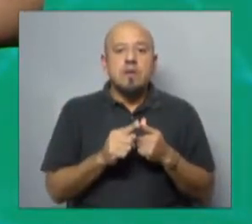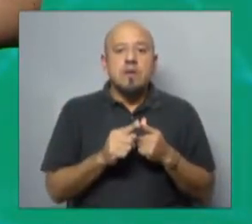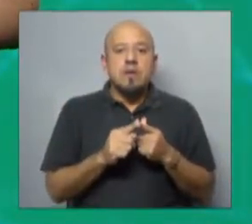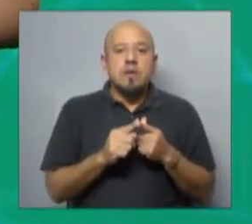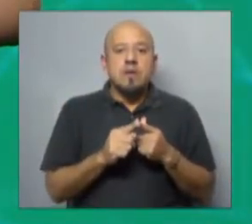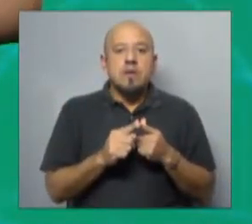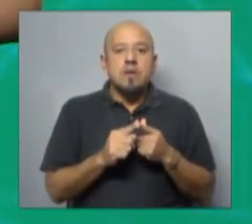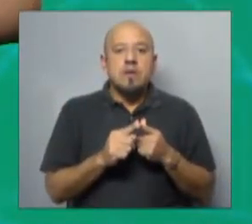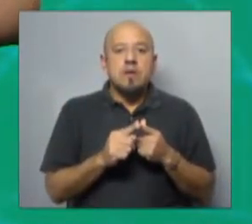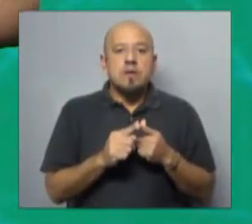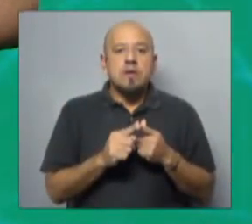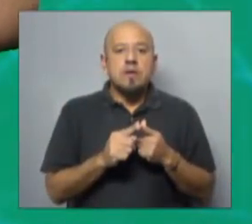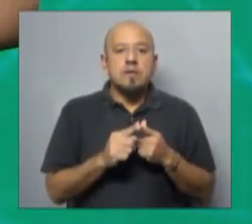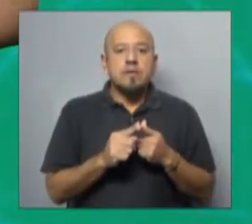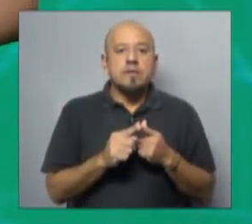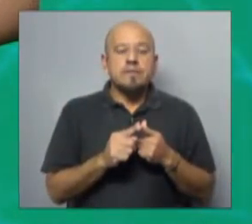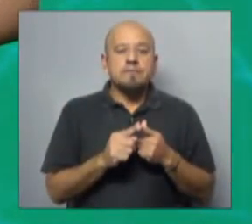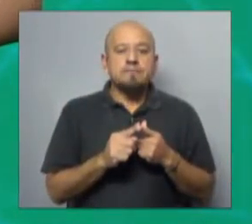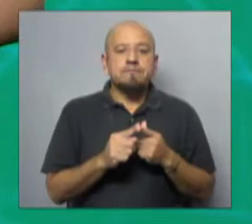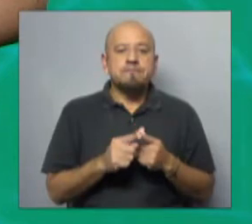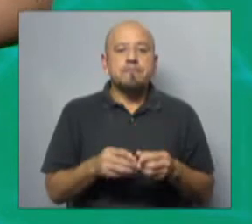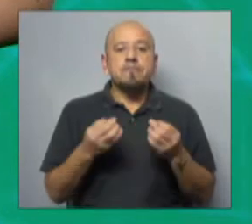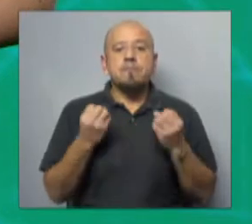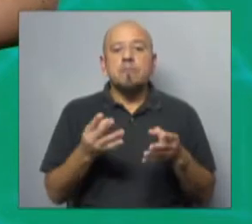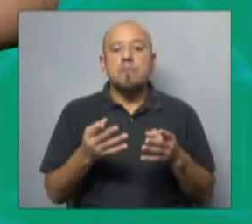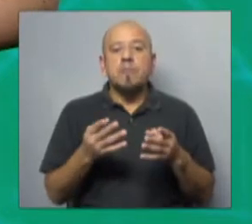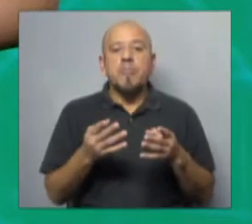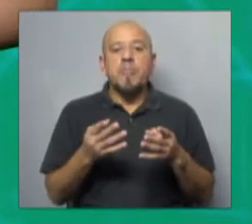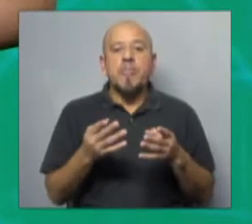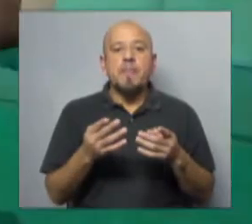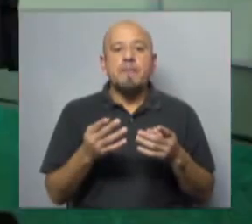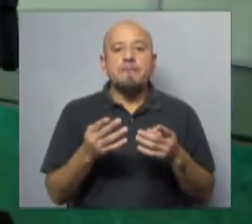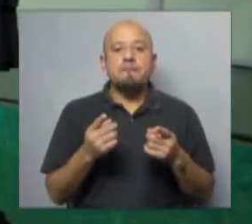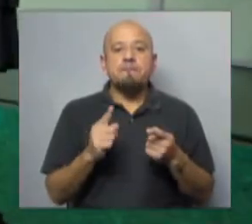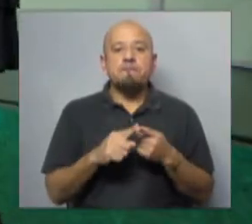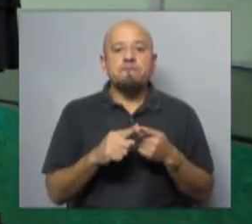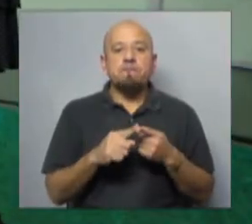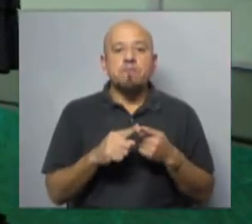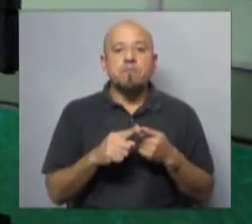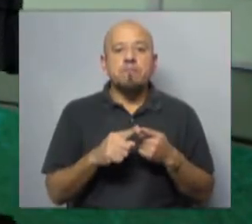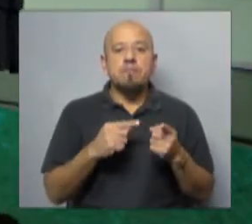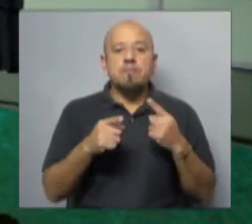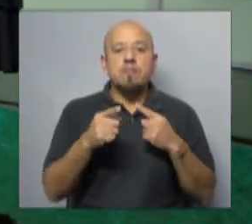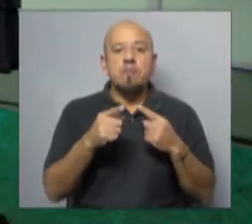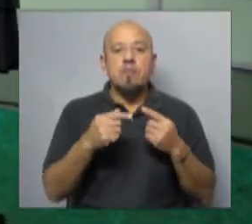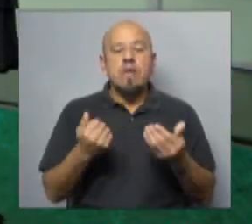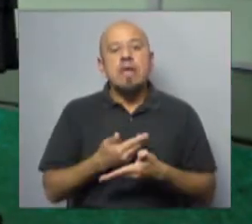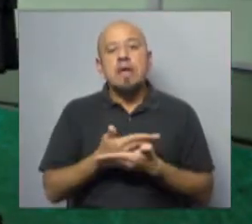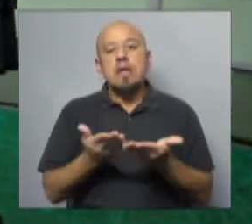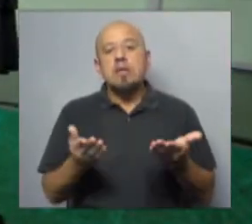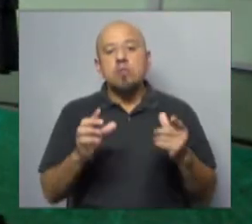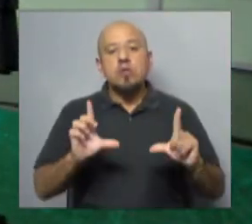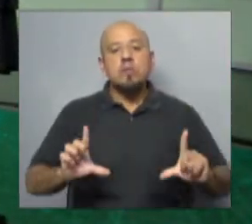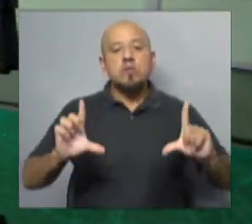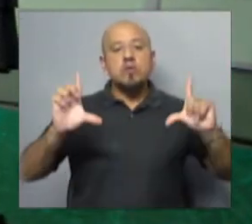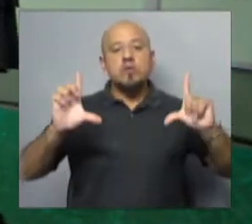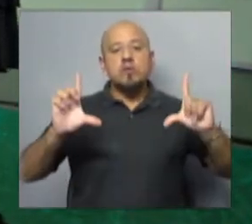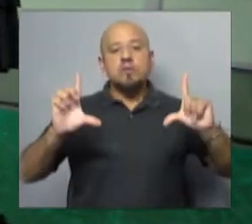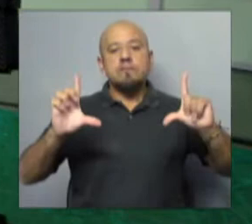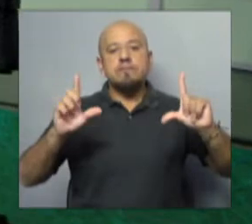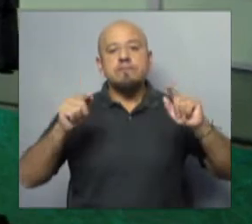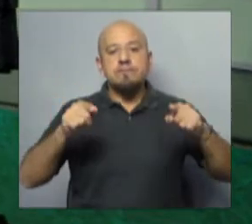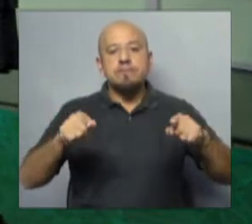lo que vamos a estar viendo ahora porque desde la usina les estamos trayendo esta gráfica que nos